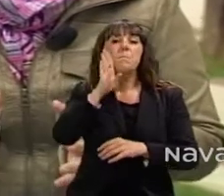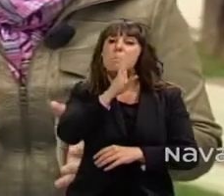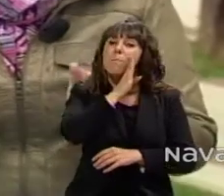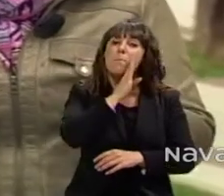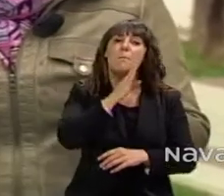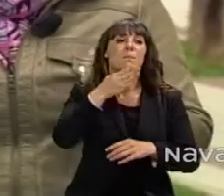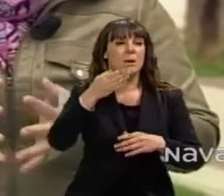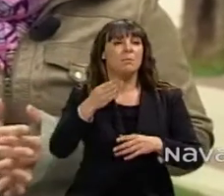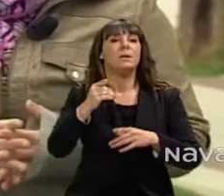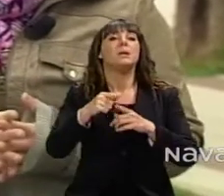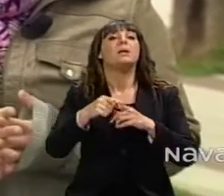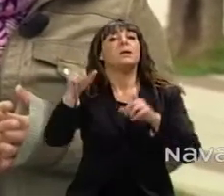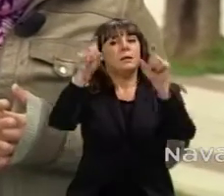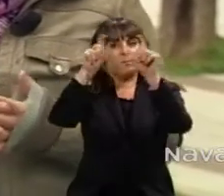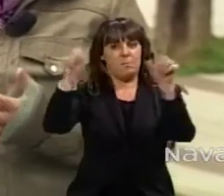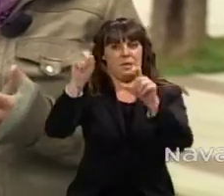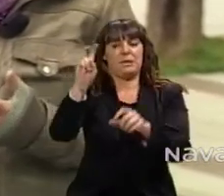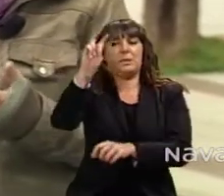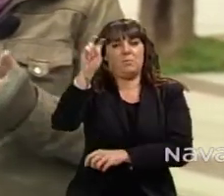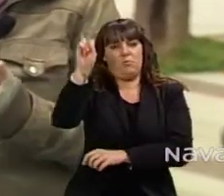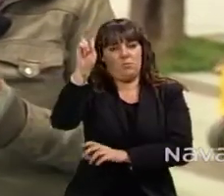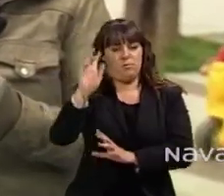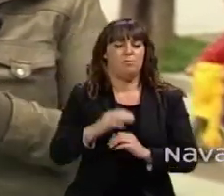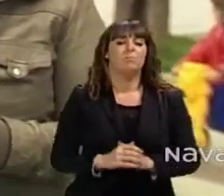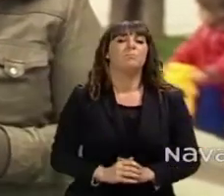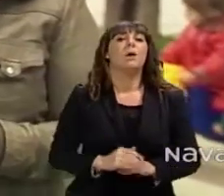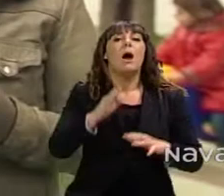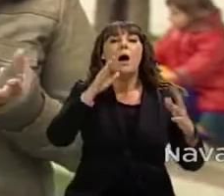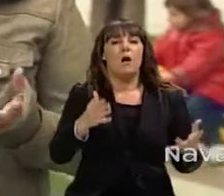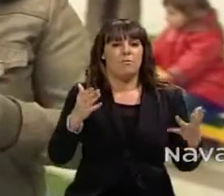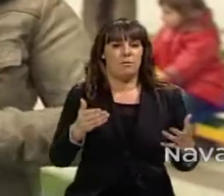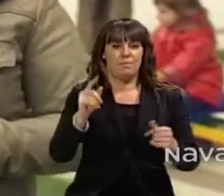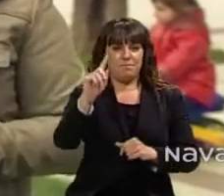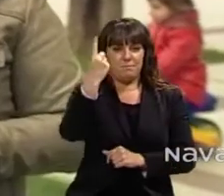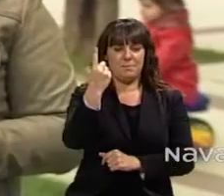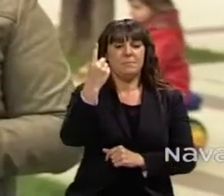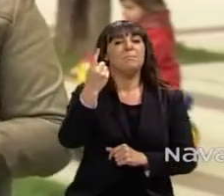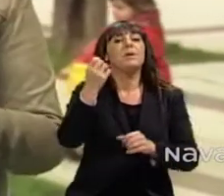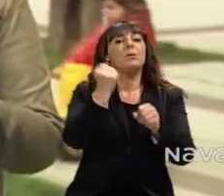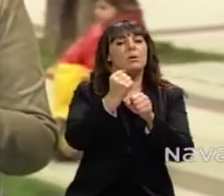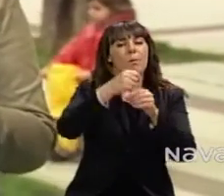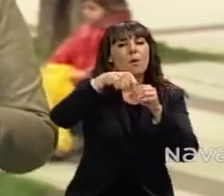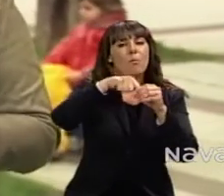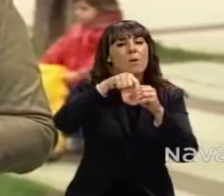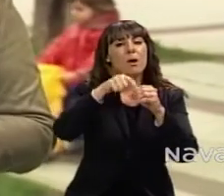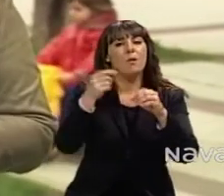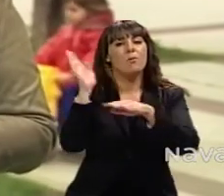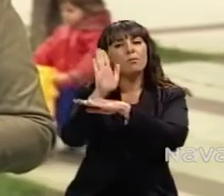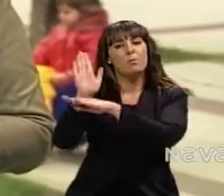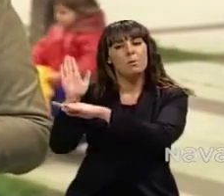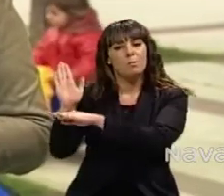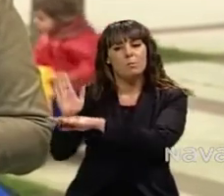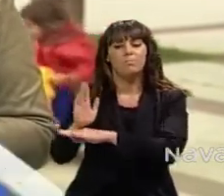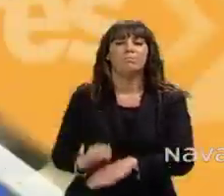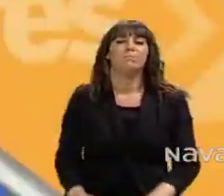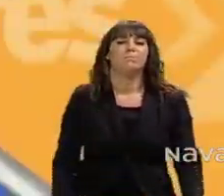empresarial. Todo eso será en la próxima media hora, pero primero, como siempre, tenemos una cita para ver qué nos cuenta nuestro tablón de anuncios.